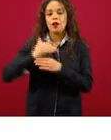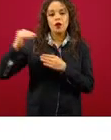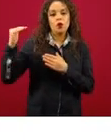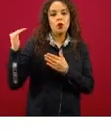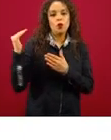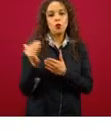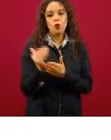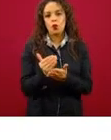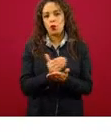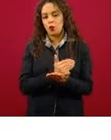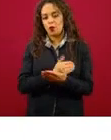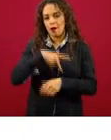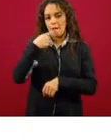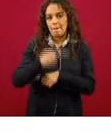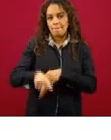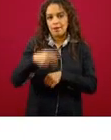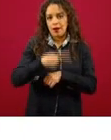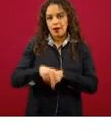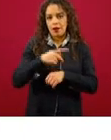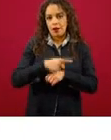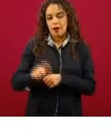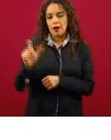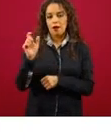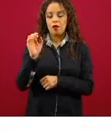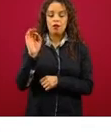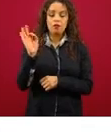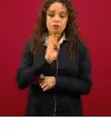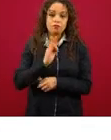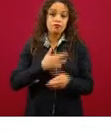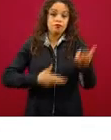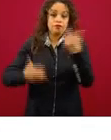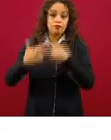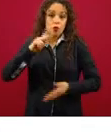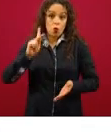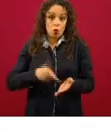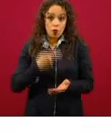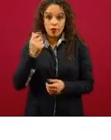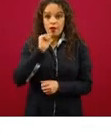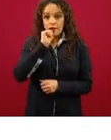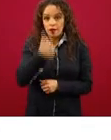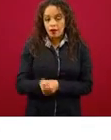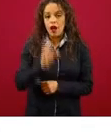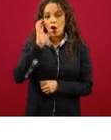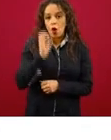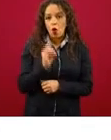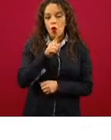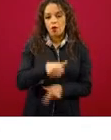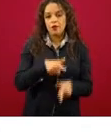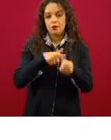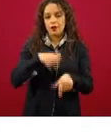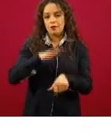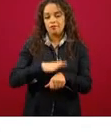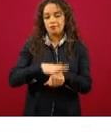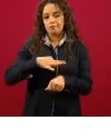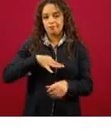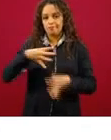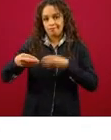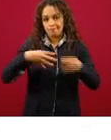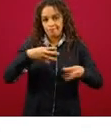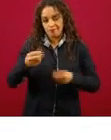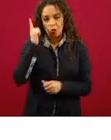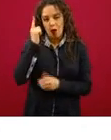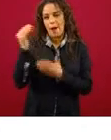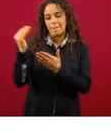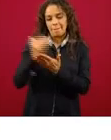disminuya su riesgo de reemergencia y su riesgo de intensidad del coronavirus, para poder empezar